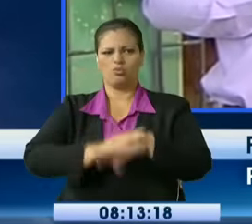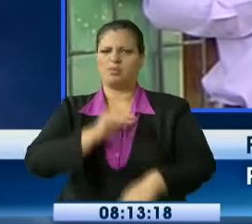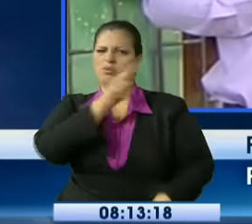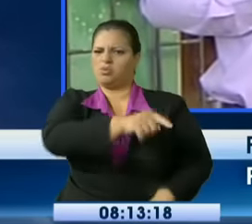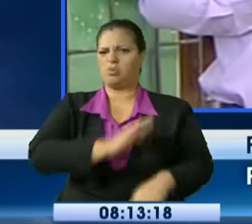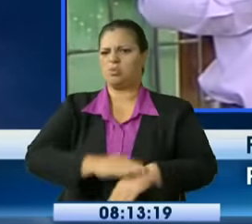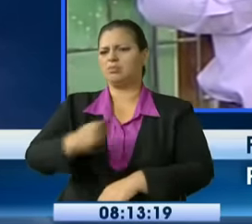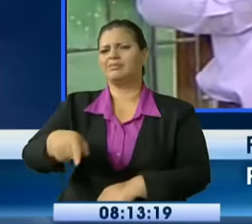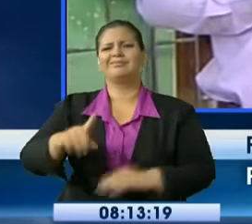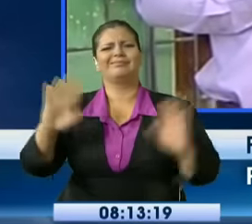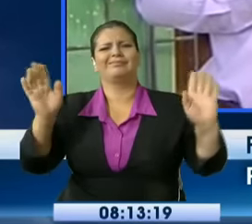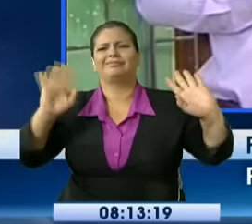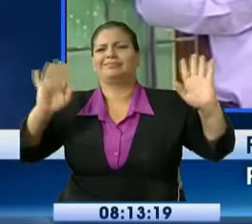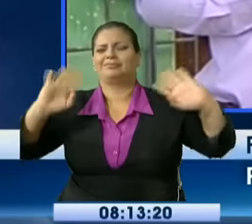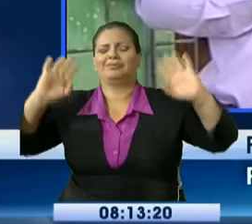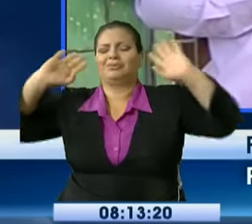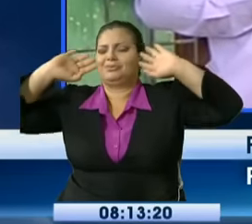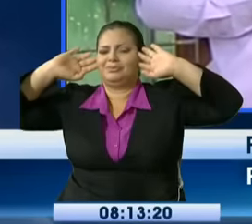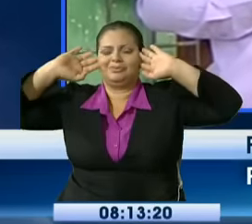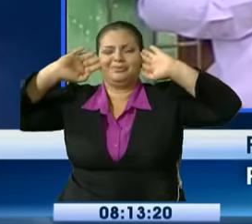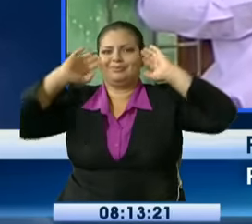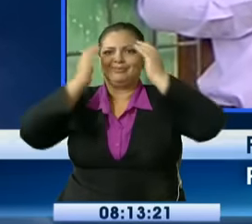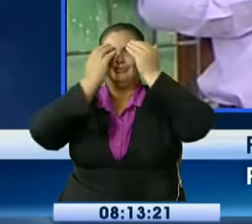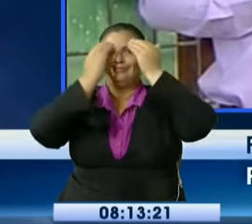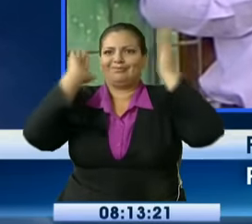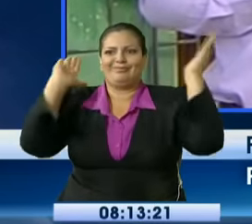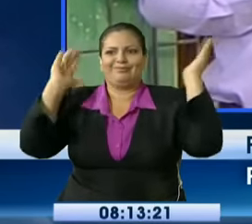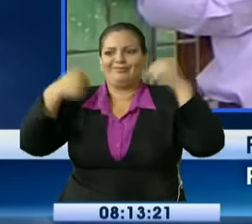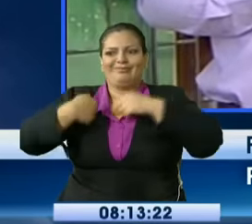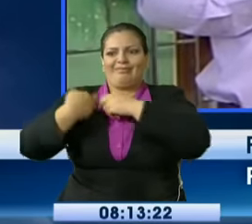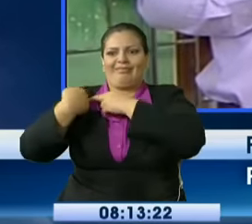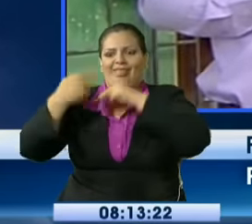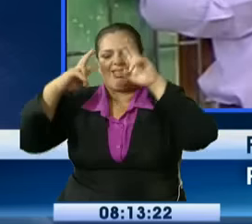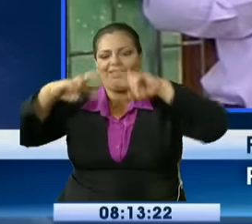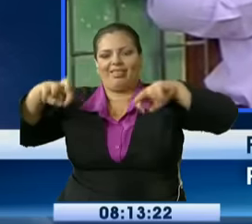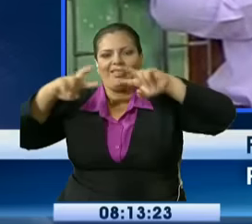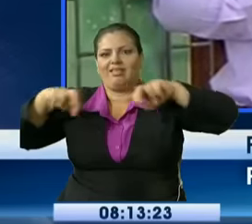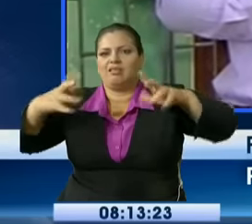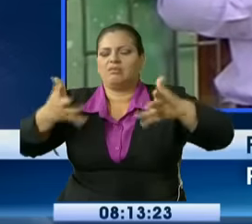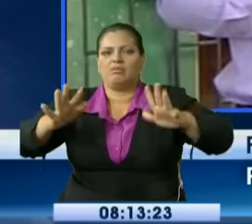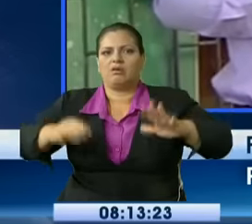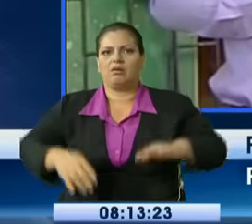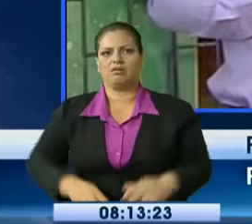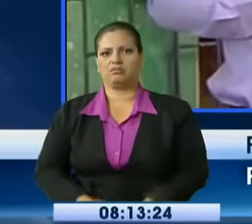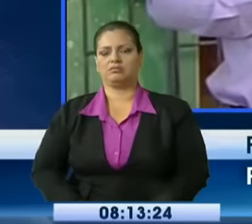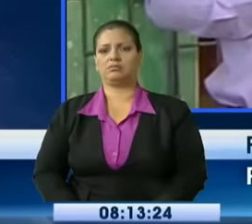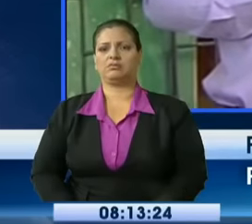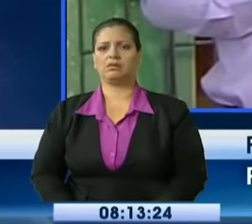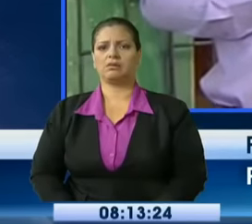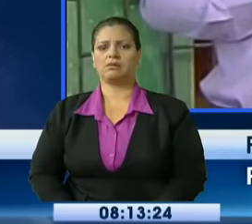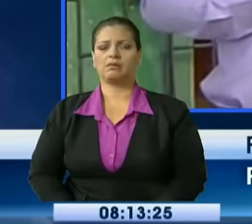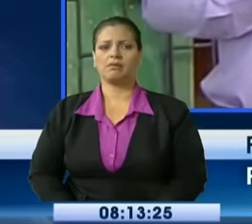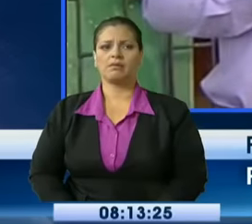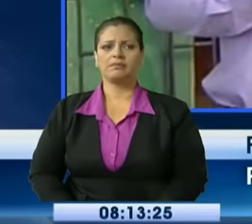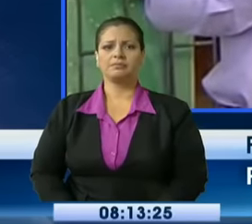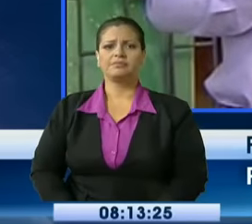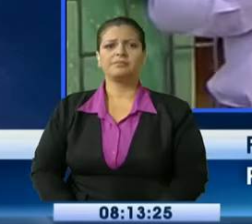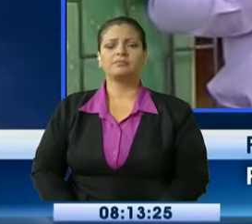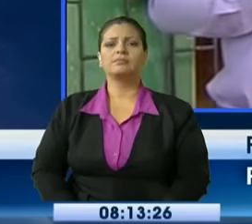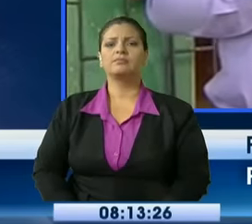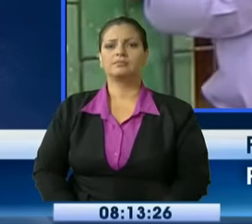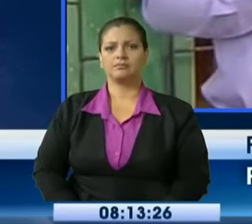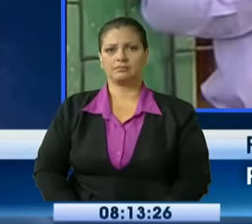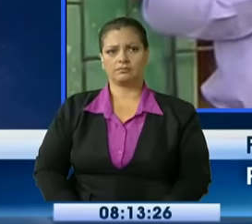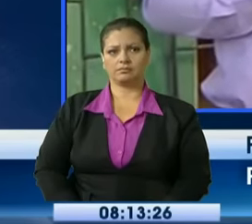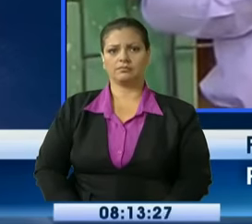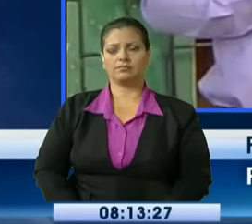que el señor es o no es, eso lo determinarán las investigaciones. Quien lo haya hecho, porque supuestamente entró a robar... ¿Y cómo se presentó el